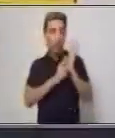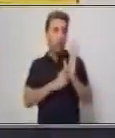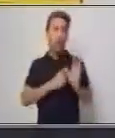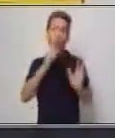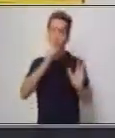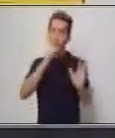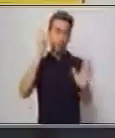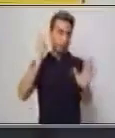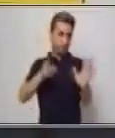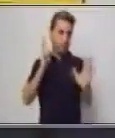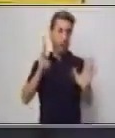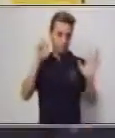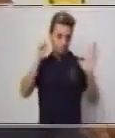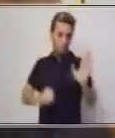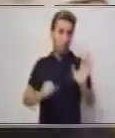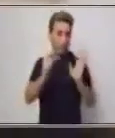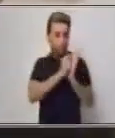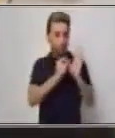va a ser.